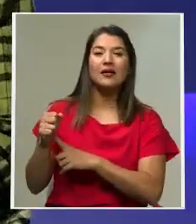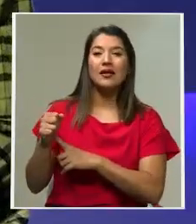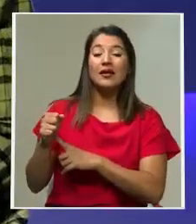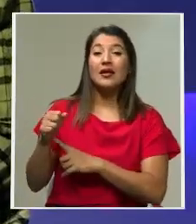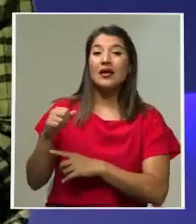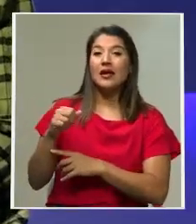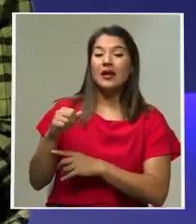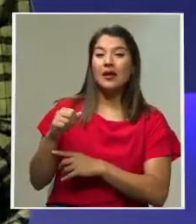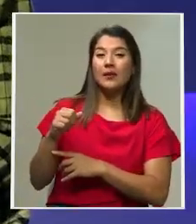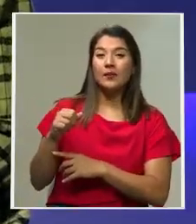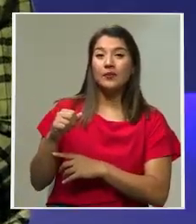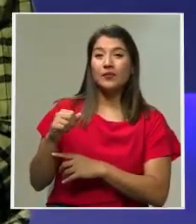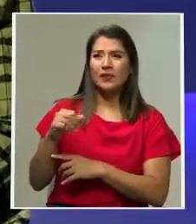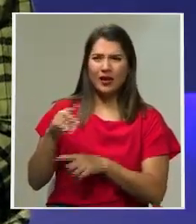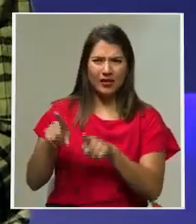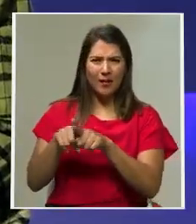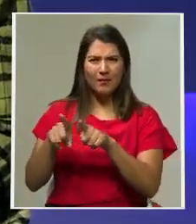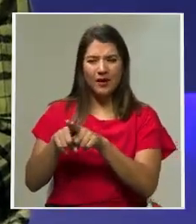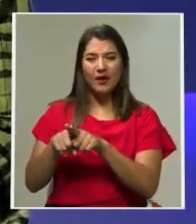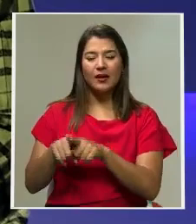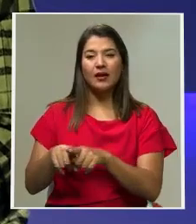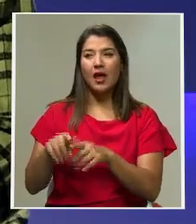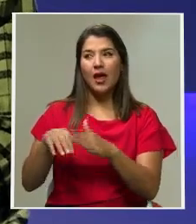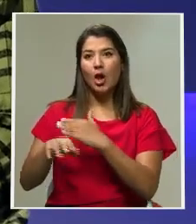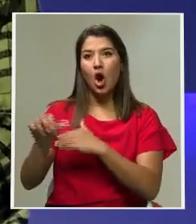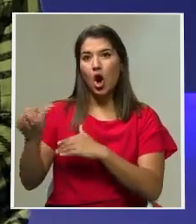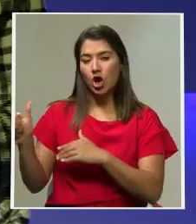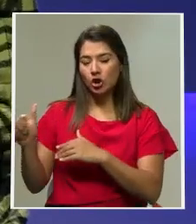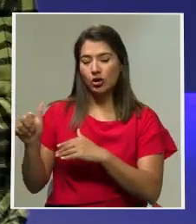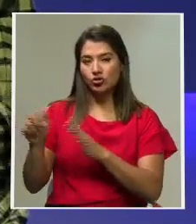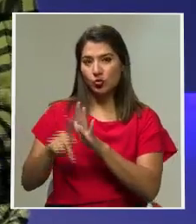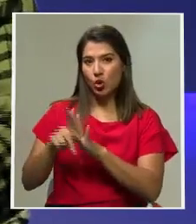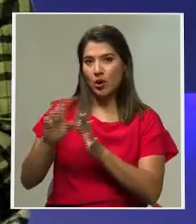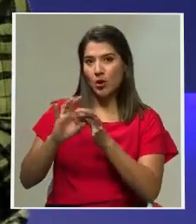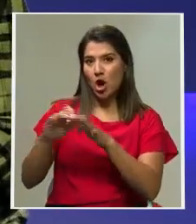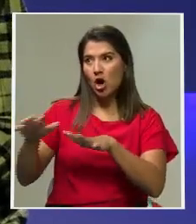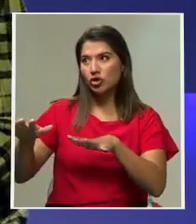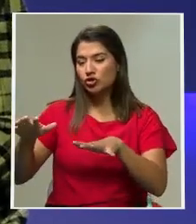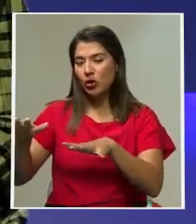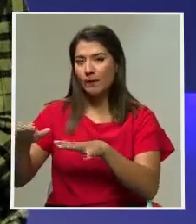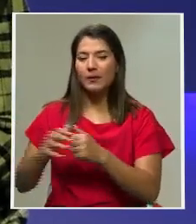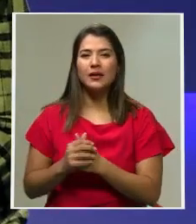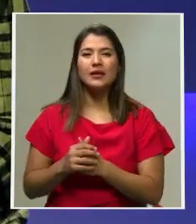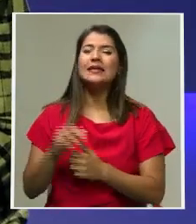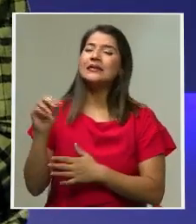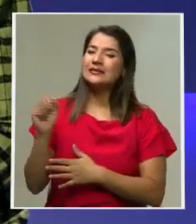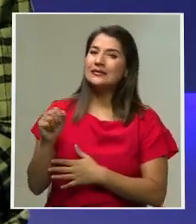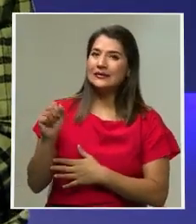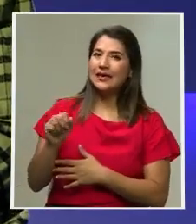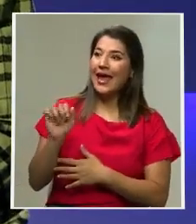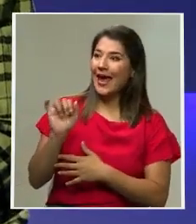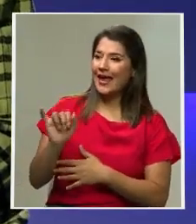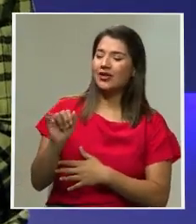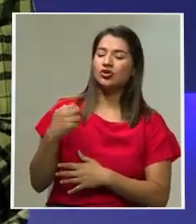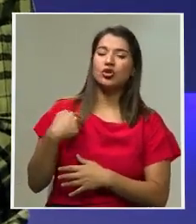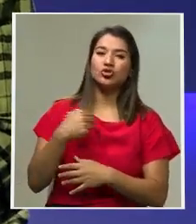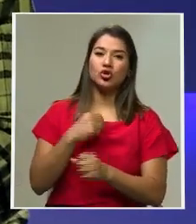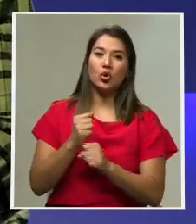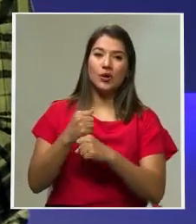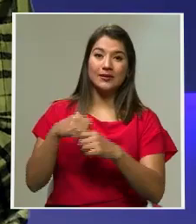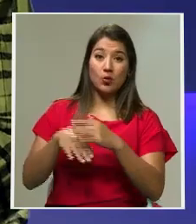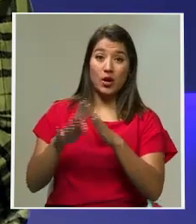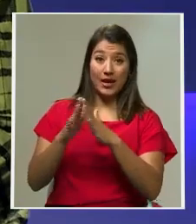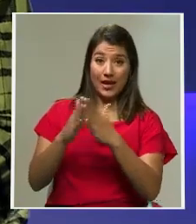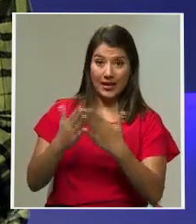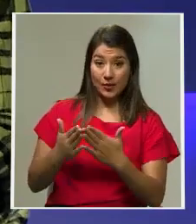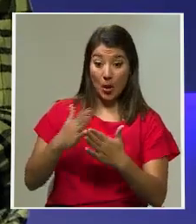también en las series de zombies. Sí, ese tipo de ejercicios son los que realizamos en el libro. En el caso de